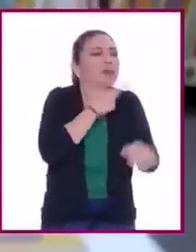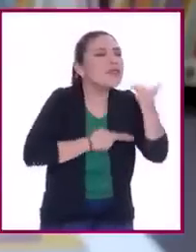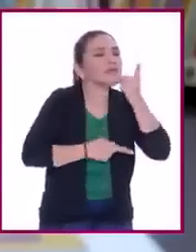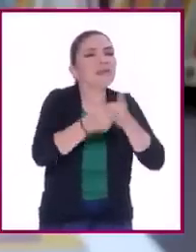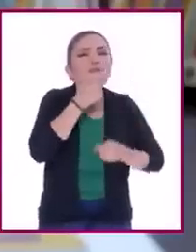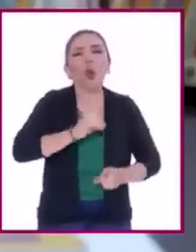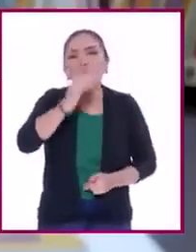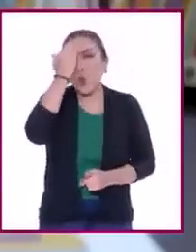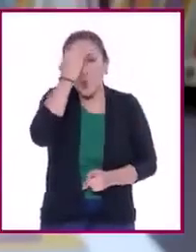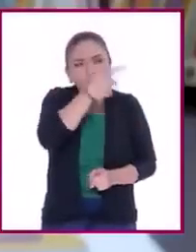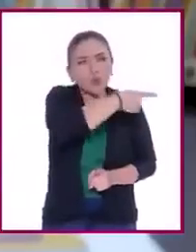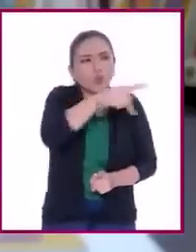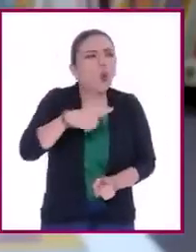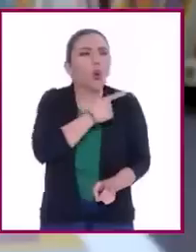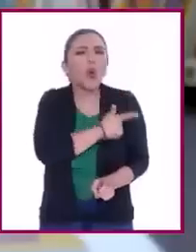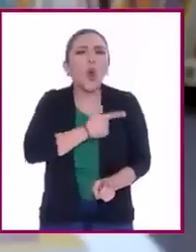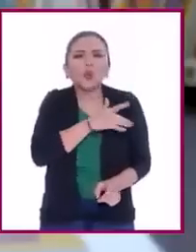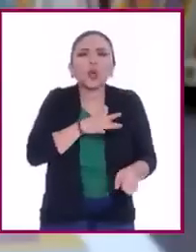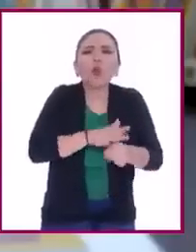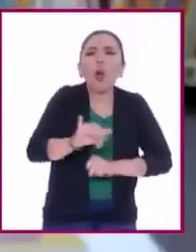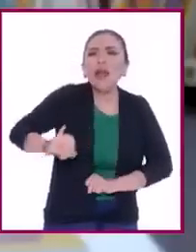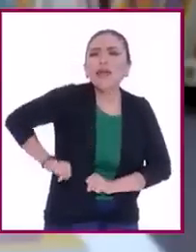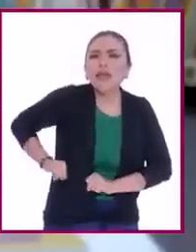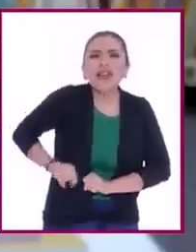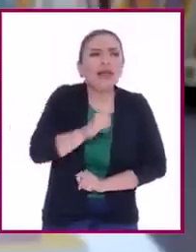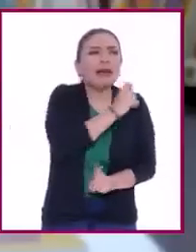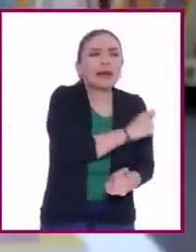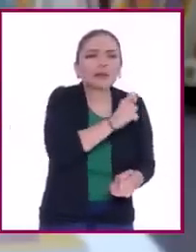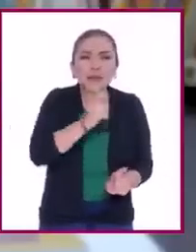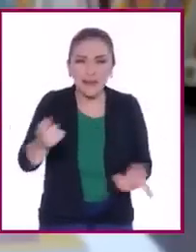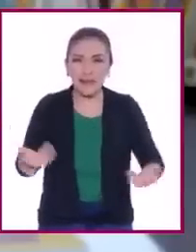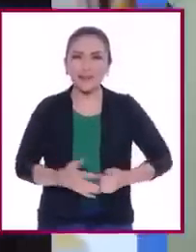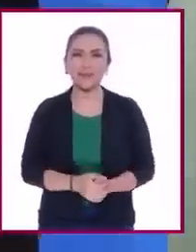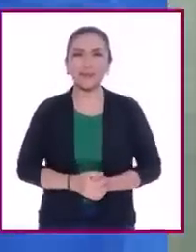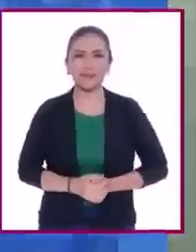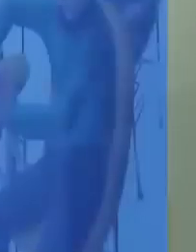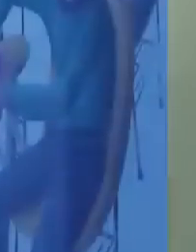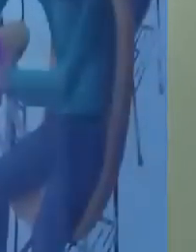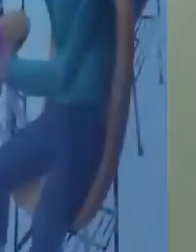empaparme de lo que a ellos les gusta de sus intereses